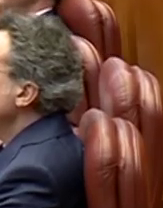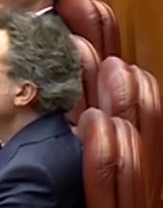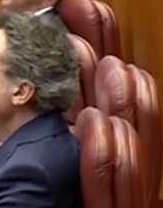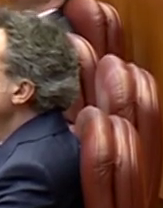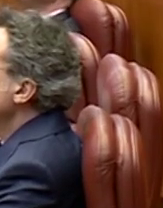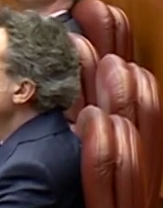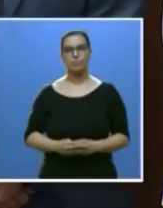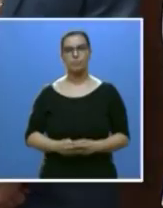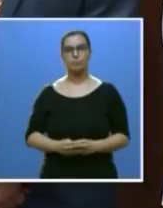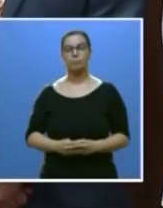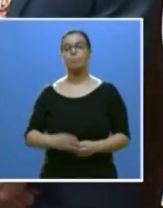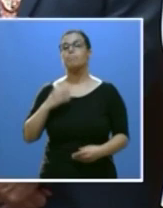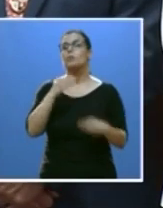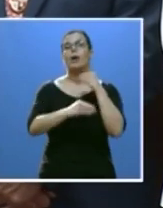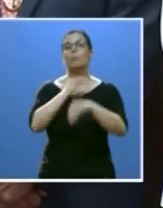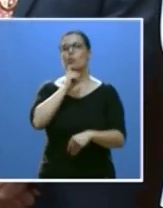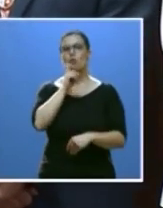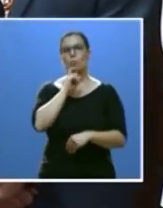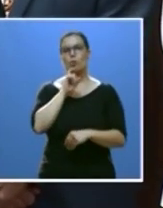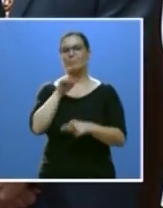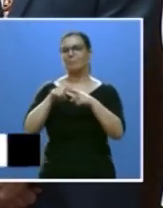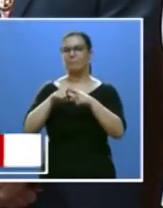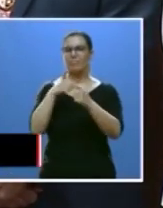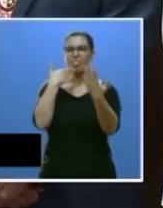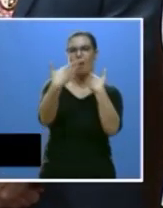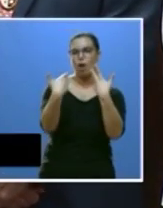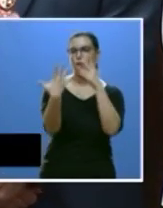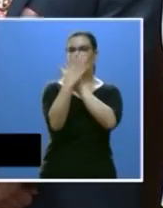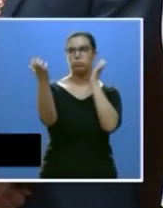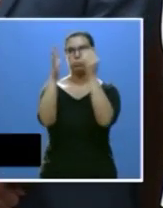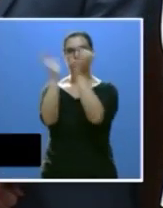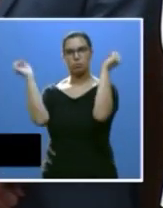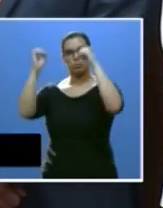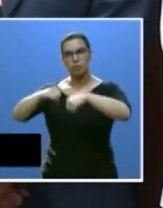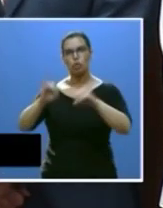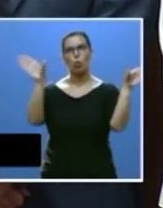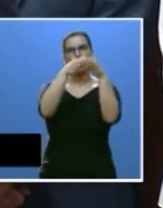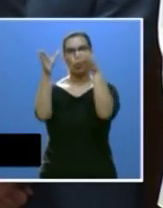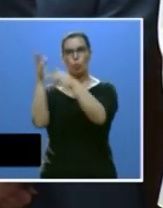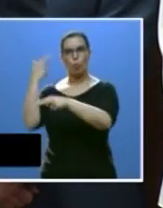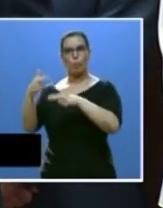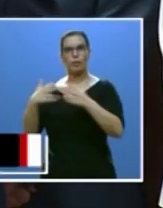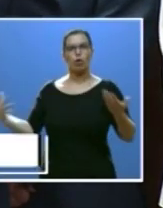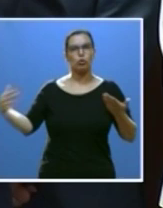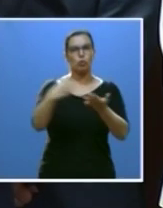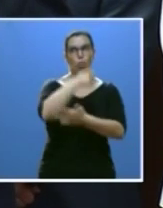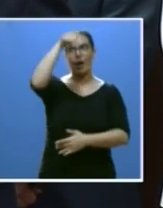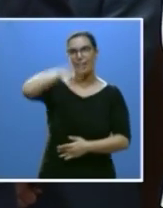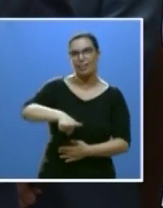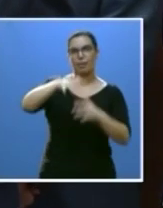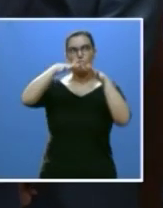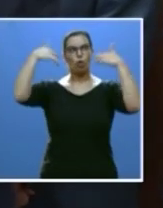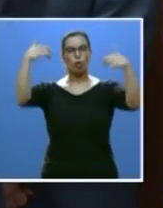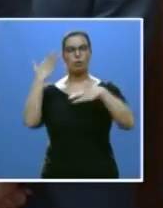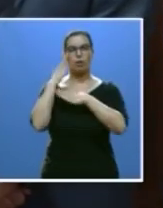gobierno... ...y lo haremos desde el diálogo y el consenso con todas las fuerzas políticas representadas en estas